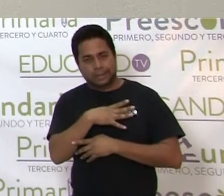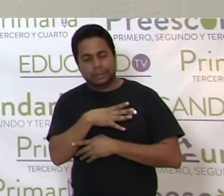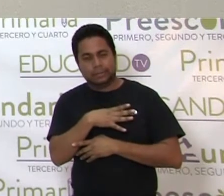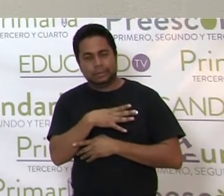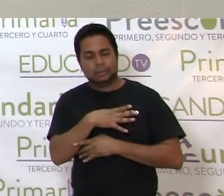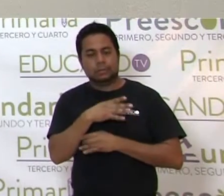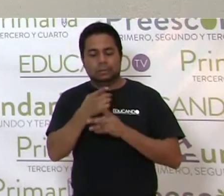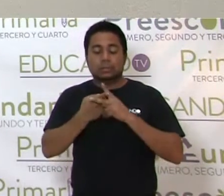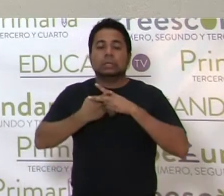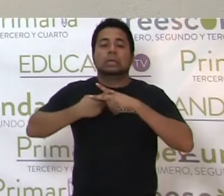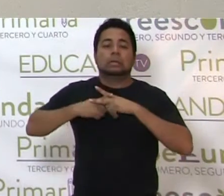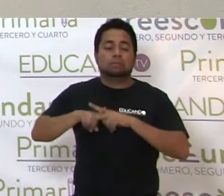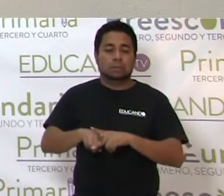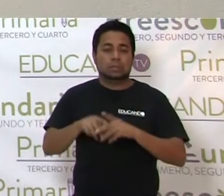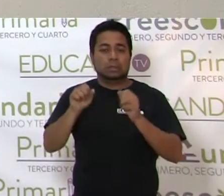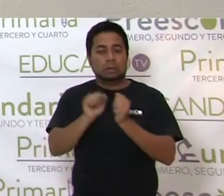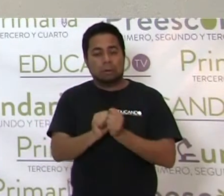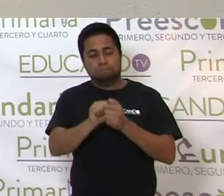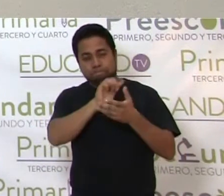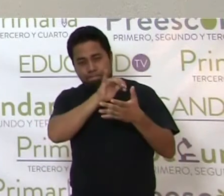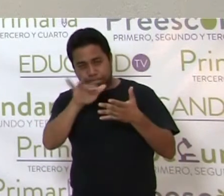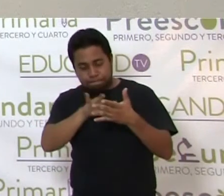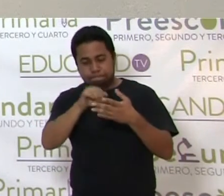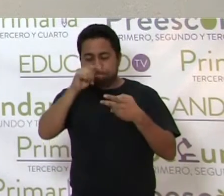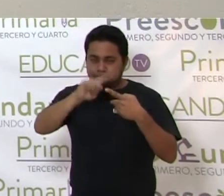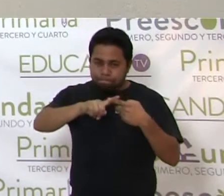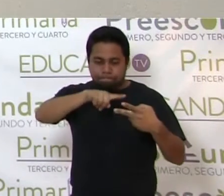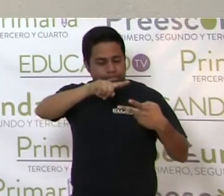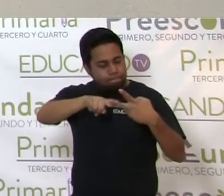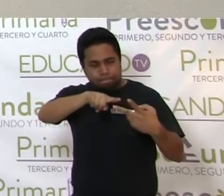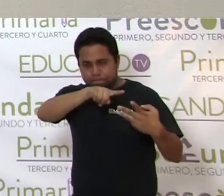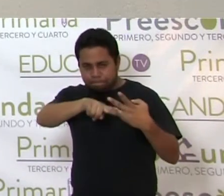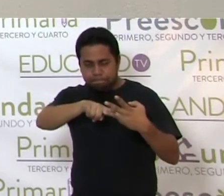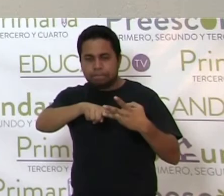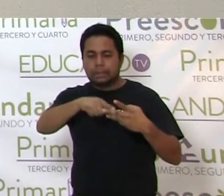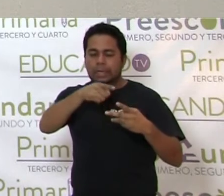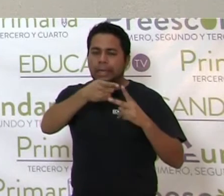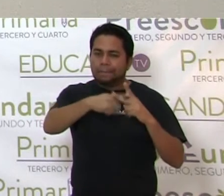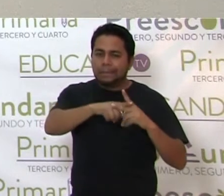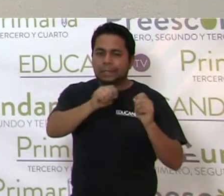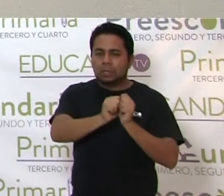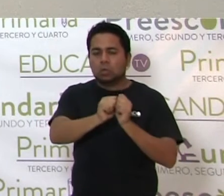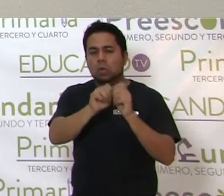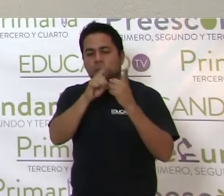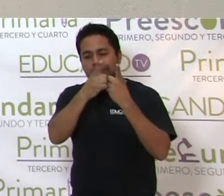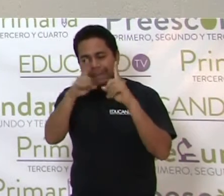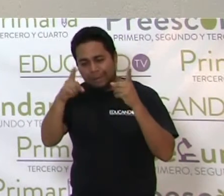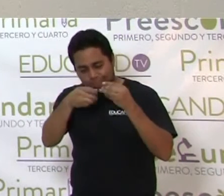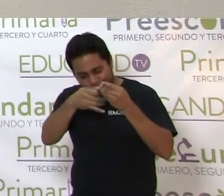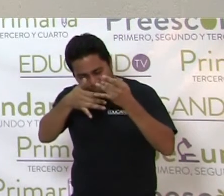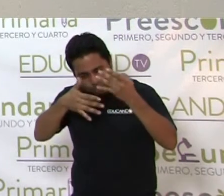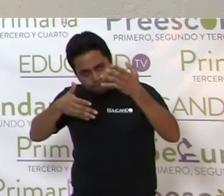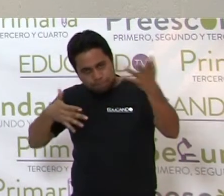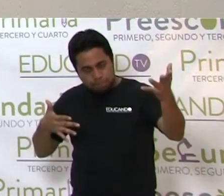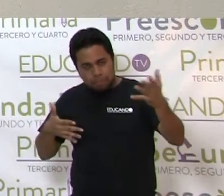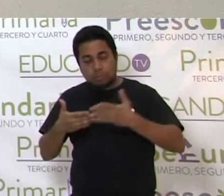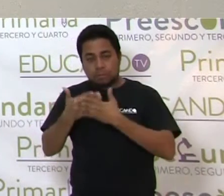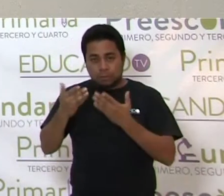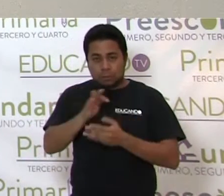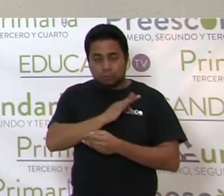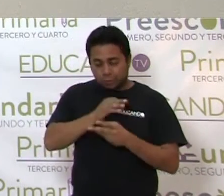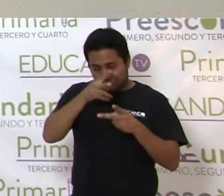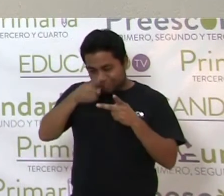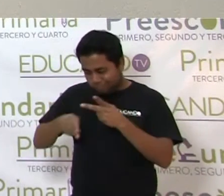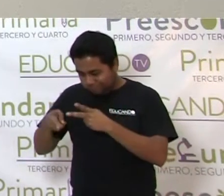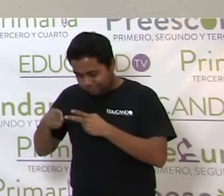que empiezan los textos, o sea, ya empieza el desarrollo del tema central. Ahora, puede estar